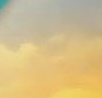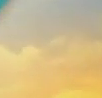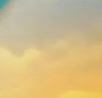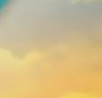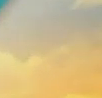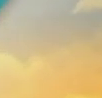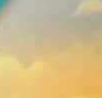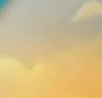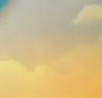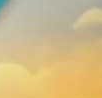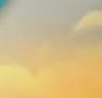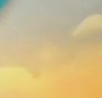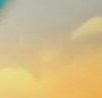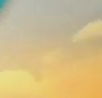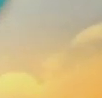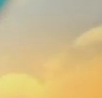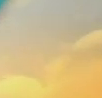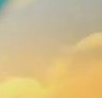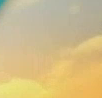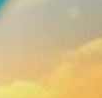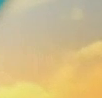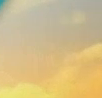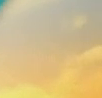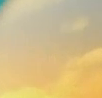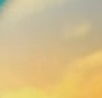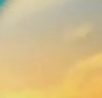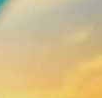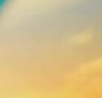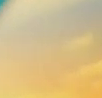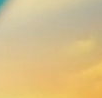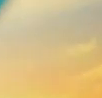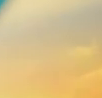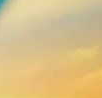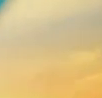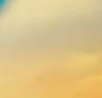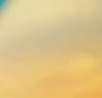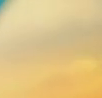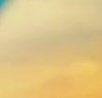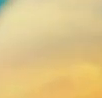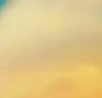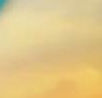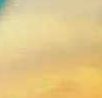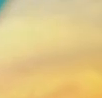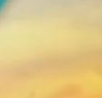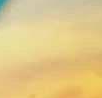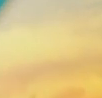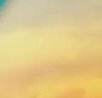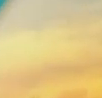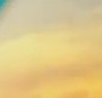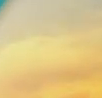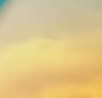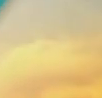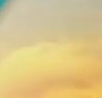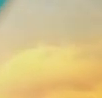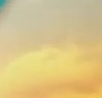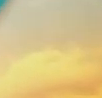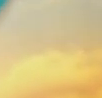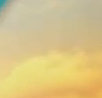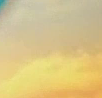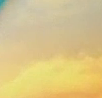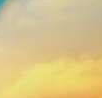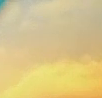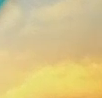tienen ustedes ese sol radiante se queda con nosotros tiempo favorable para hacer actividades al aire libre eso sí